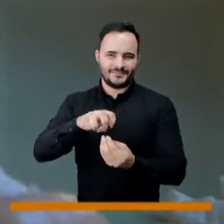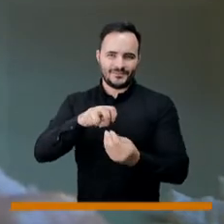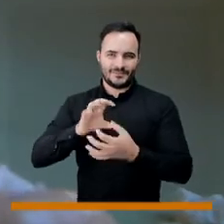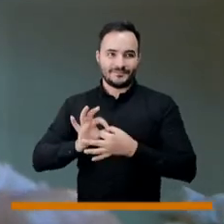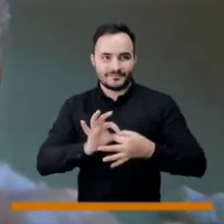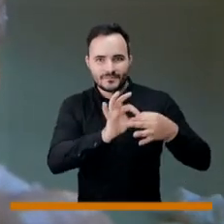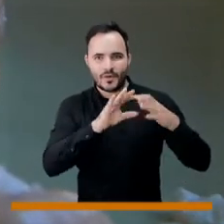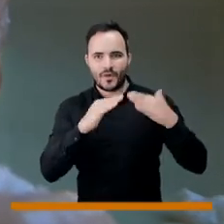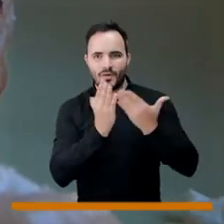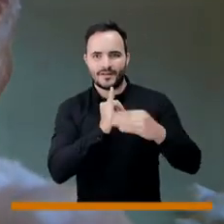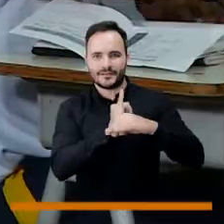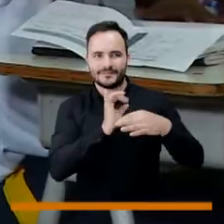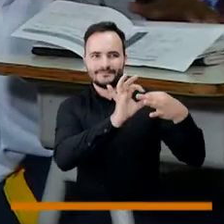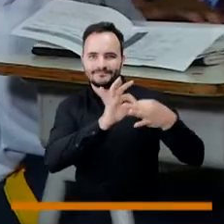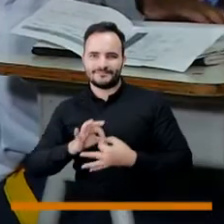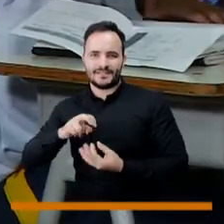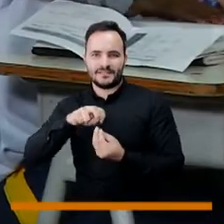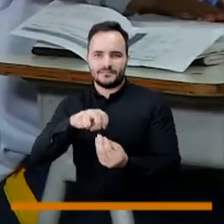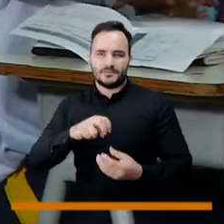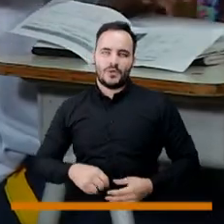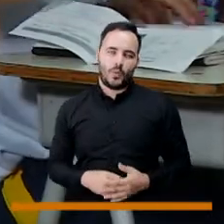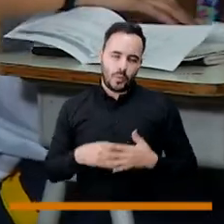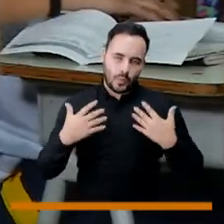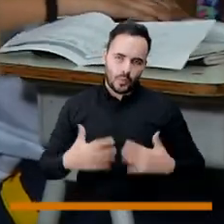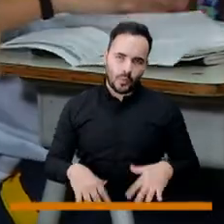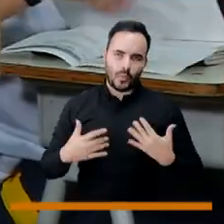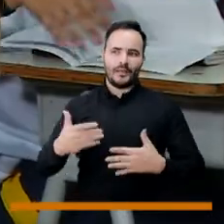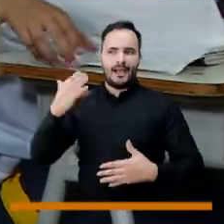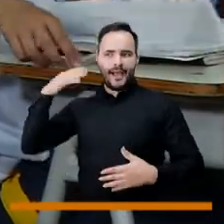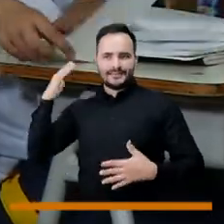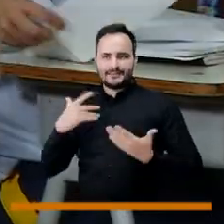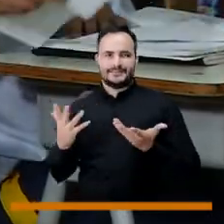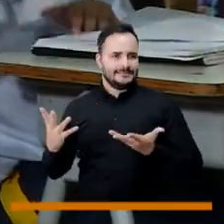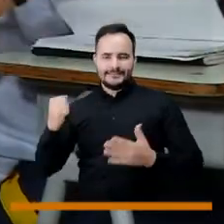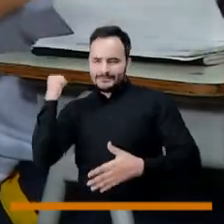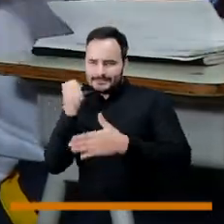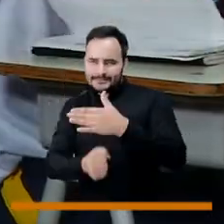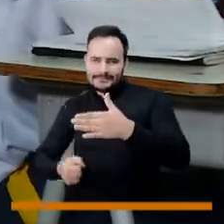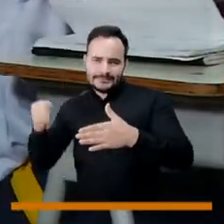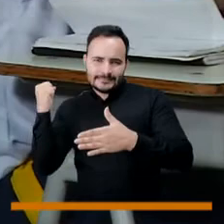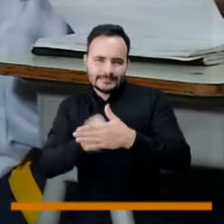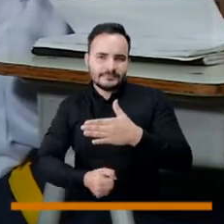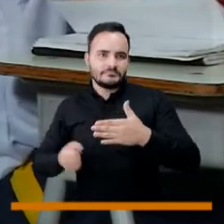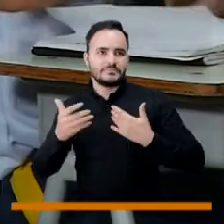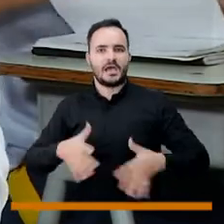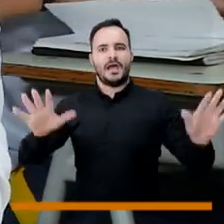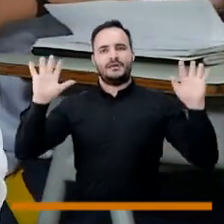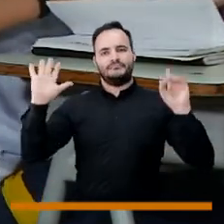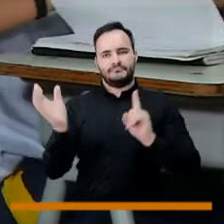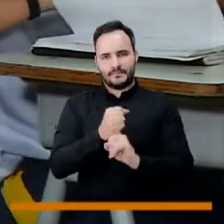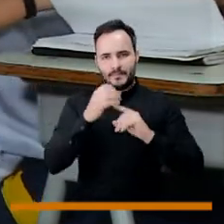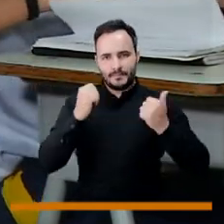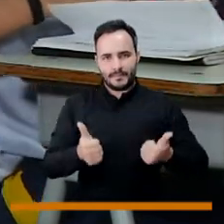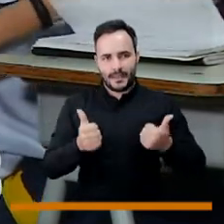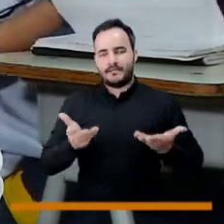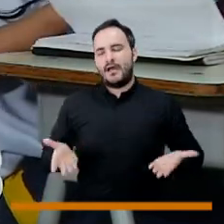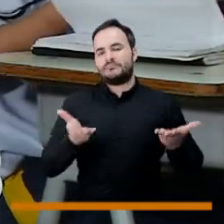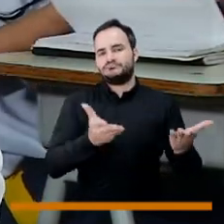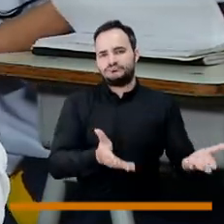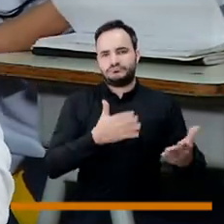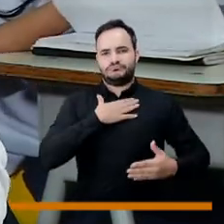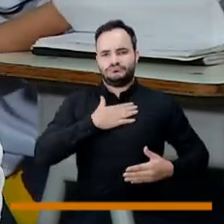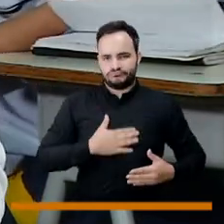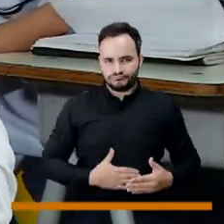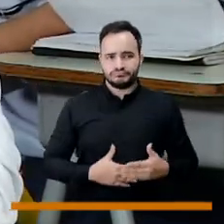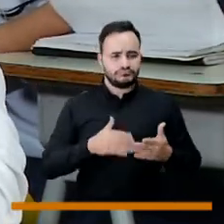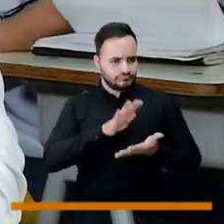tiene que ver con transporte escolar también porque fue una una lucha que se dio en la ciudad y como es una alternativa